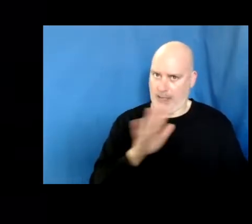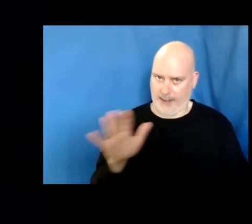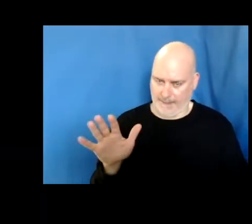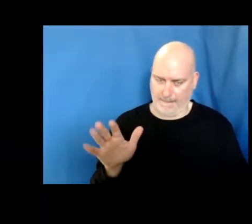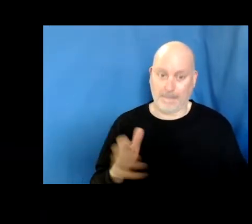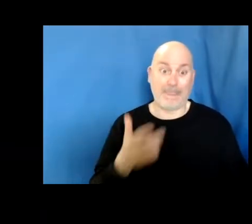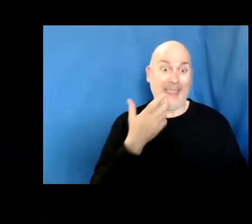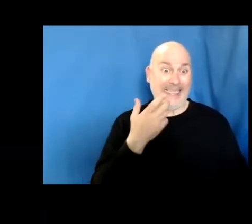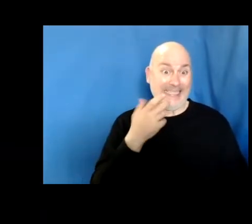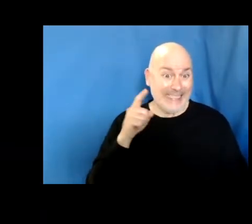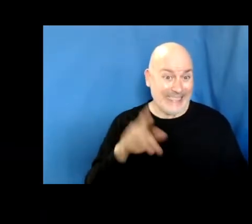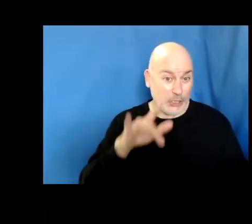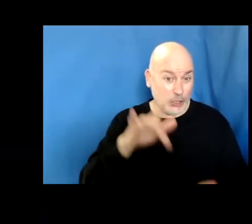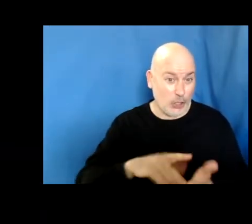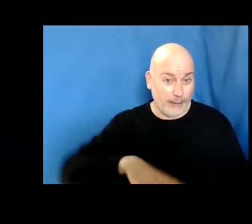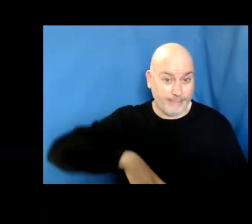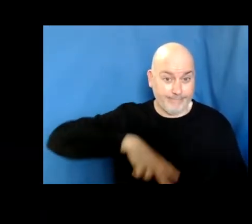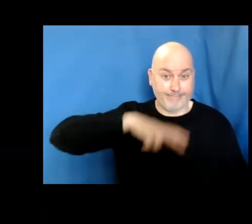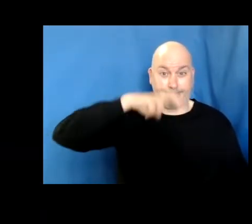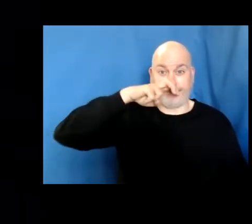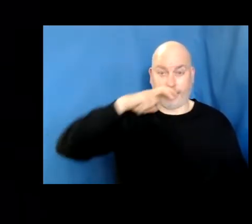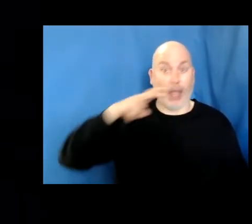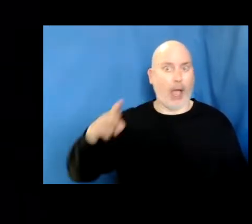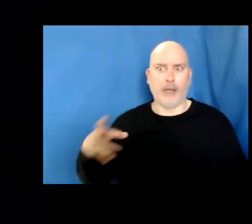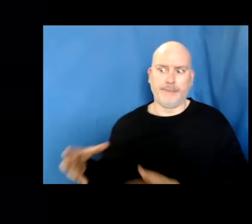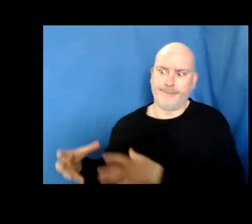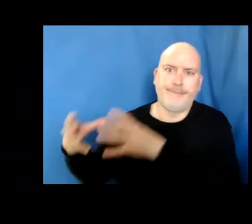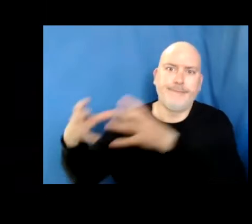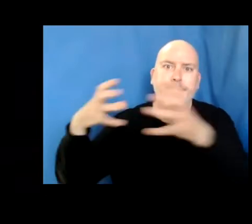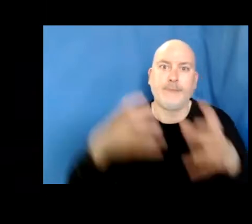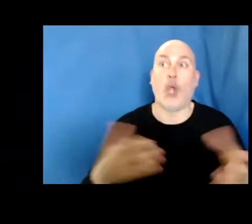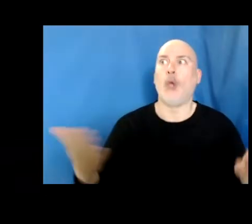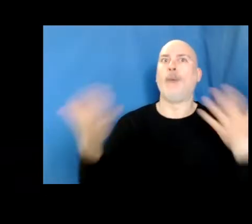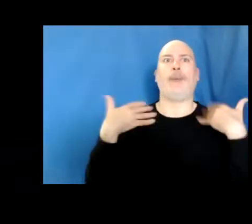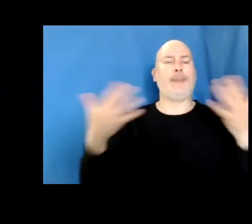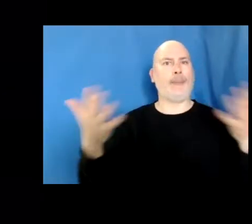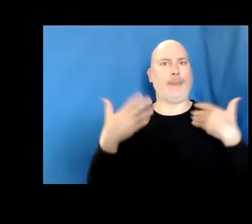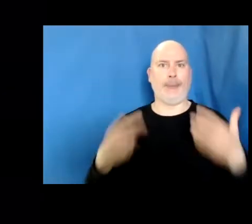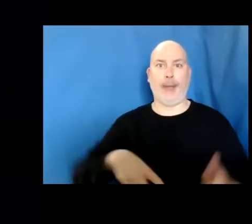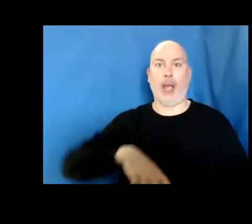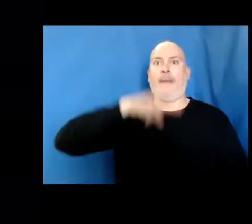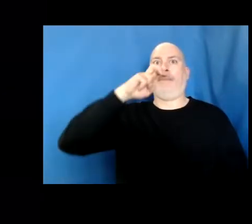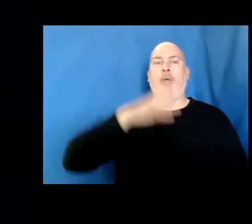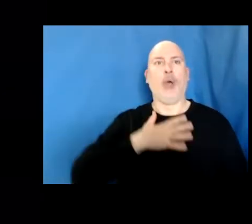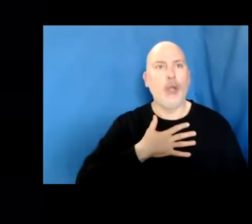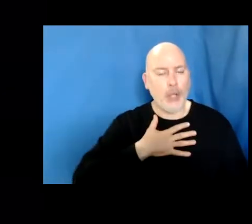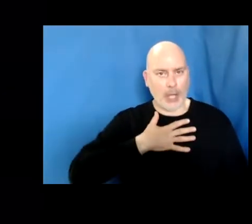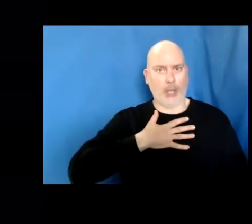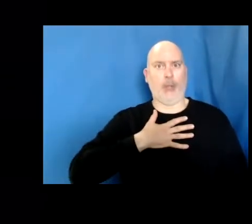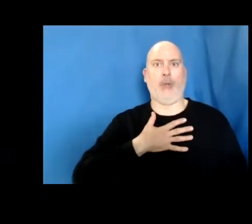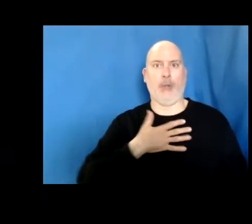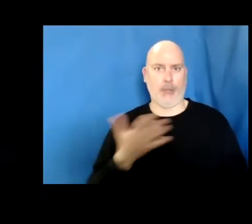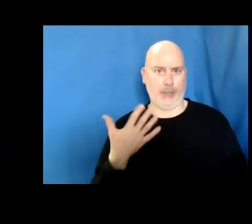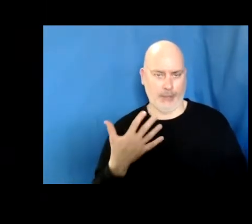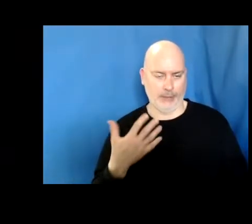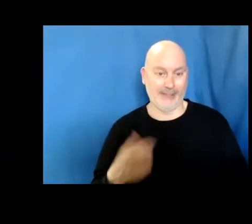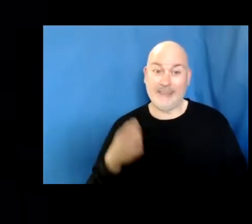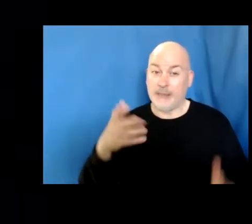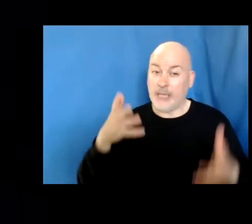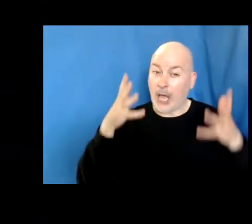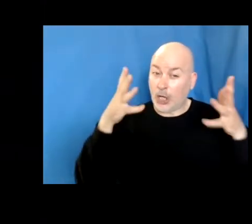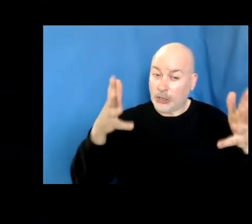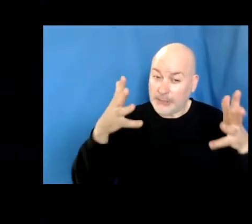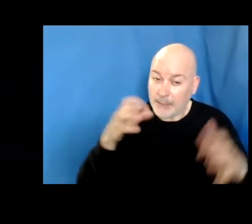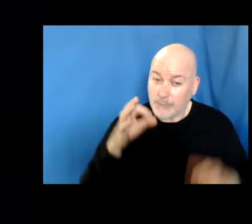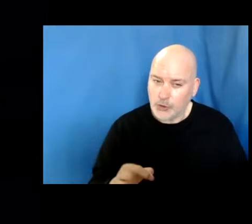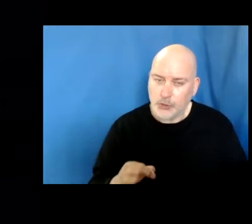el contacto ha sido inhalado, trasladaremos al niño y a nosotros a un lugar bien ventilado. Lo que sí que aconsejamos es lo